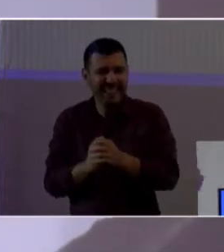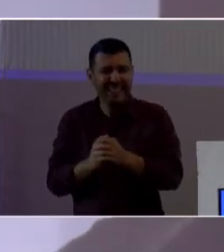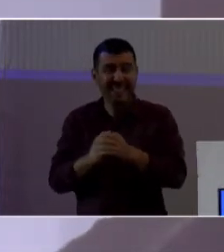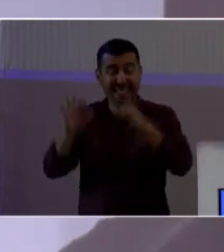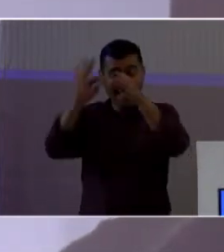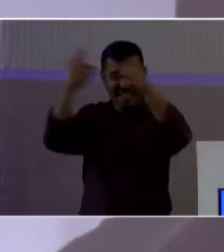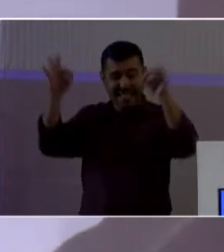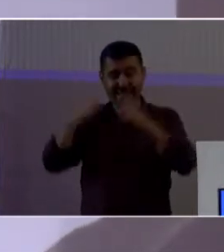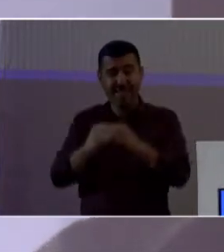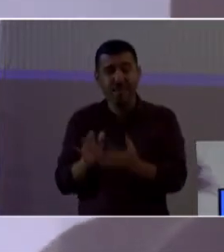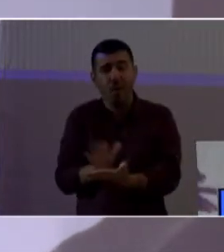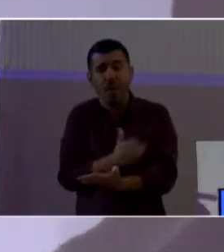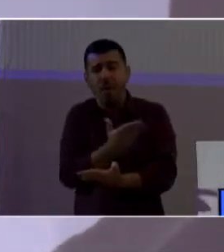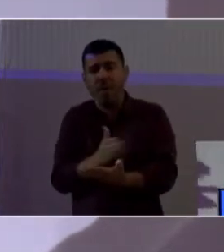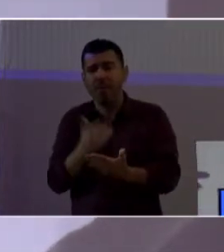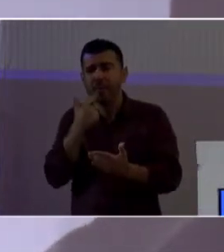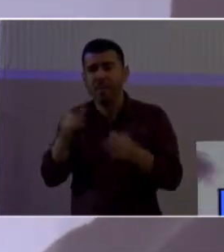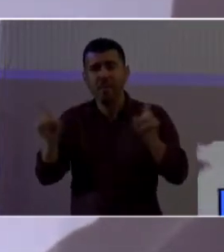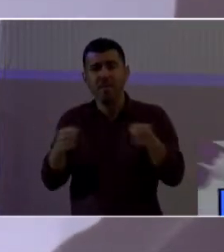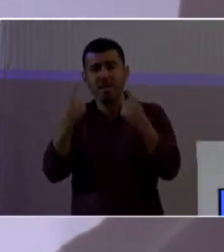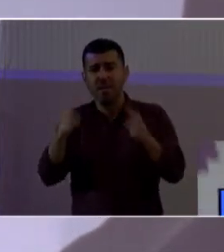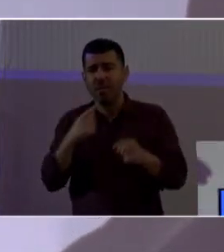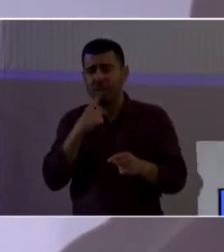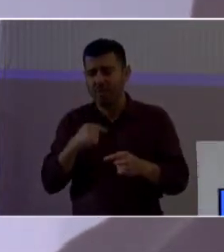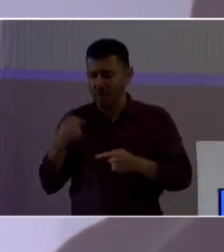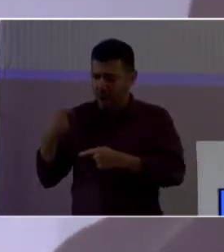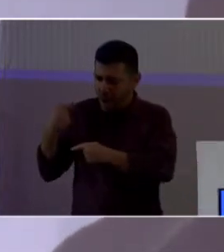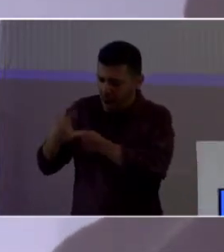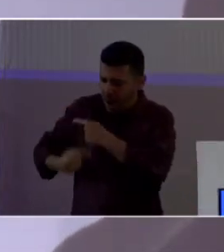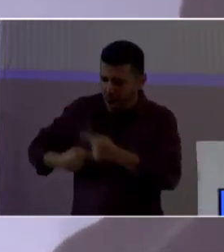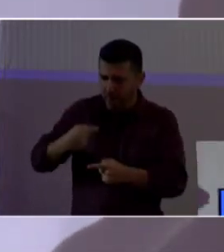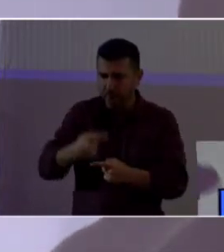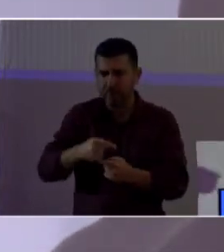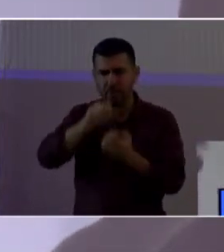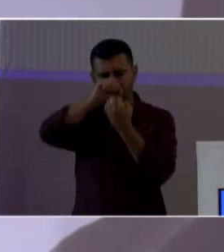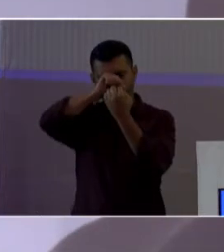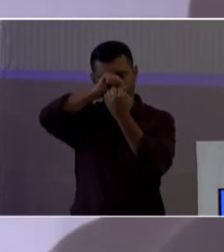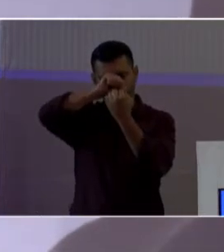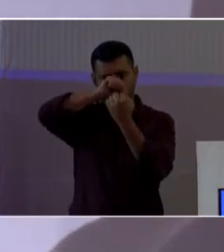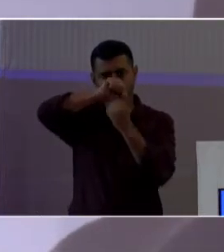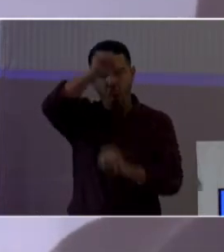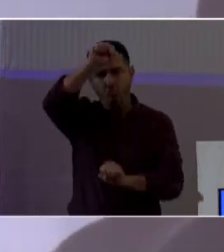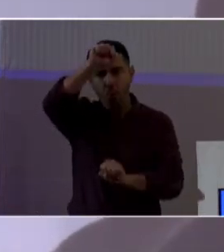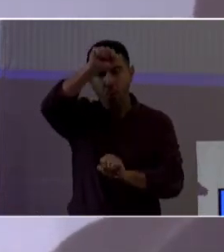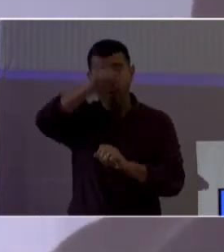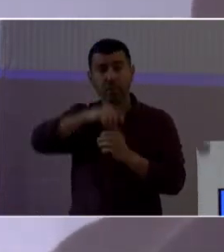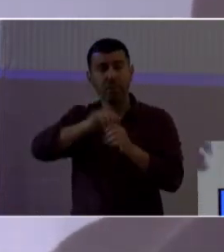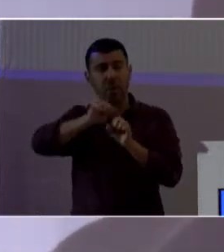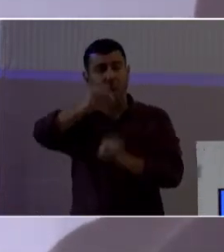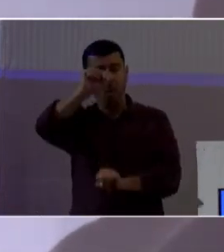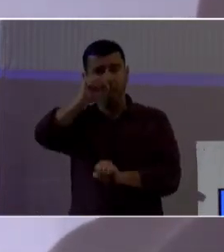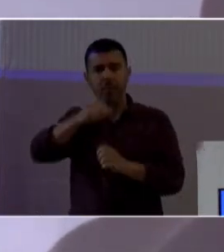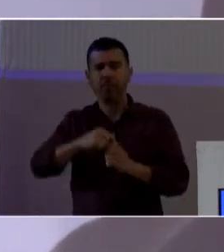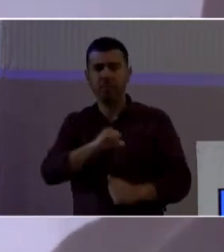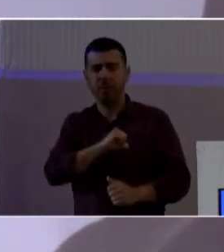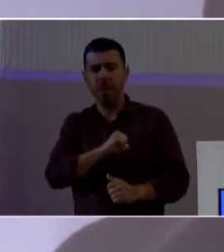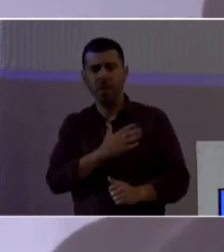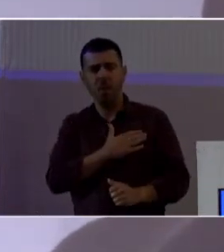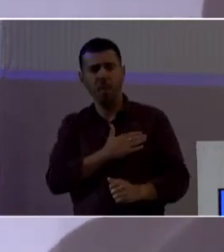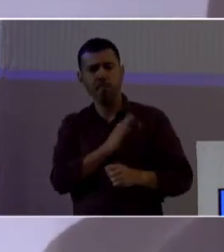que nosotros somos herederos de los comuneros y llevamos una bandera de paz y amor. ¿Sí es